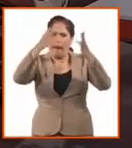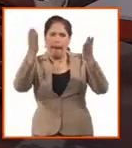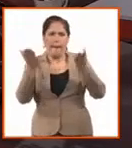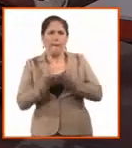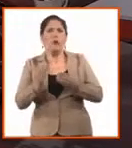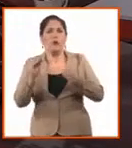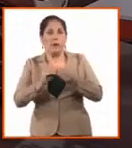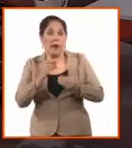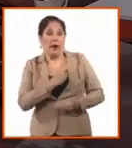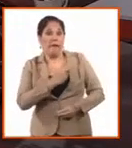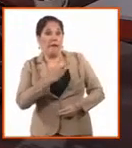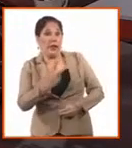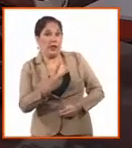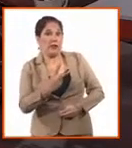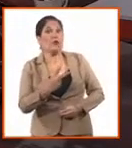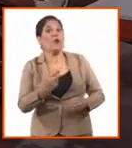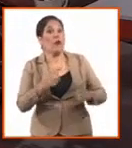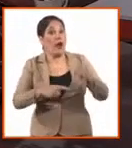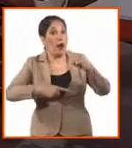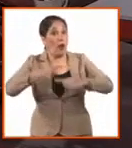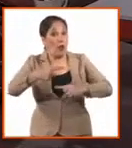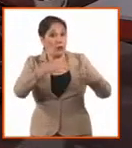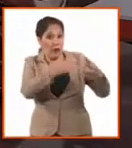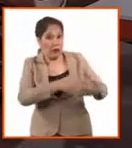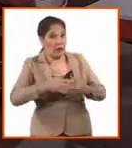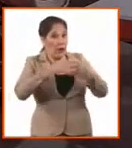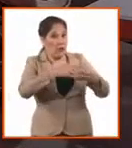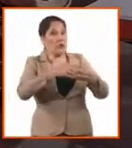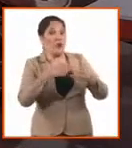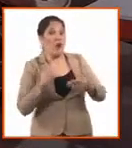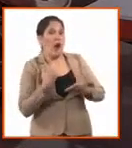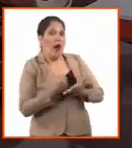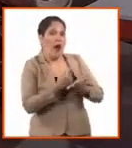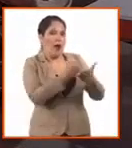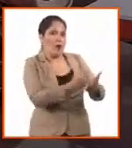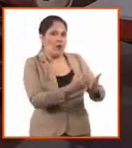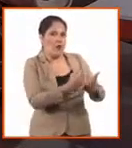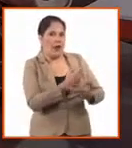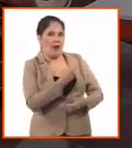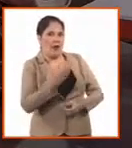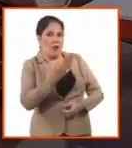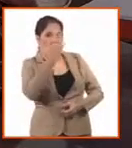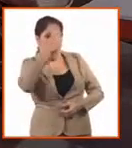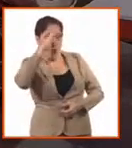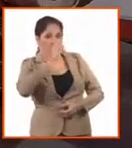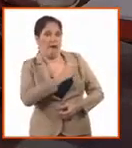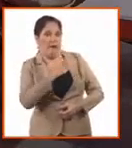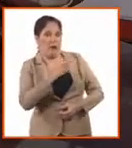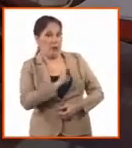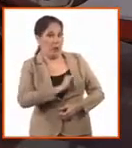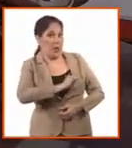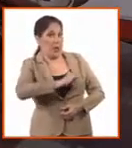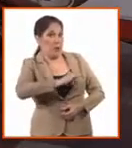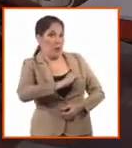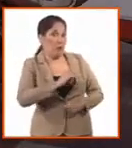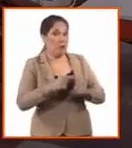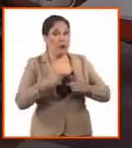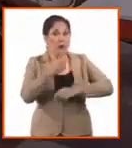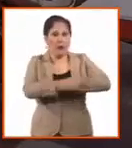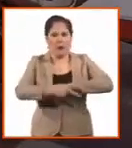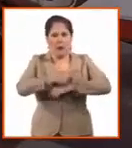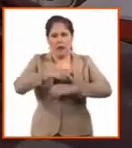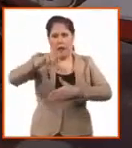cualquier victoria contra el imperialismo en cualquier lugar del mundo es una victoria una victoria nuestra y yo creo que ahí también está esa